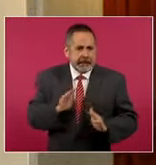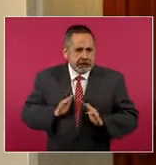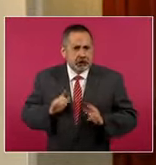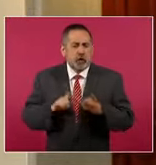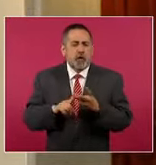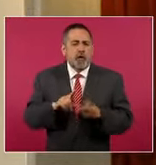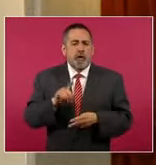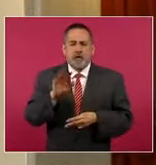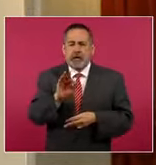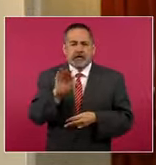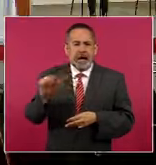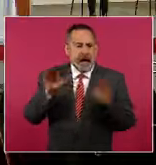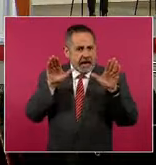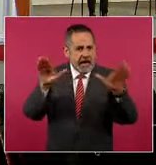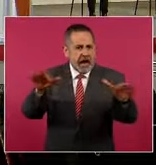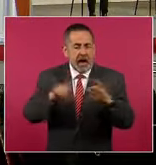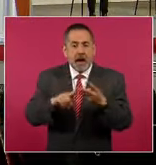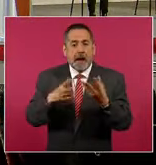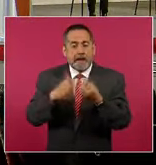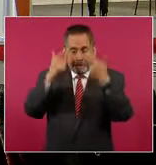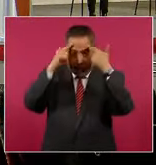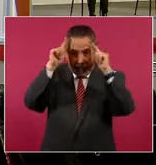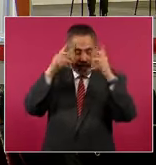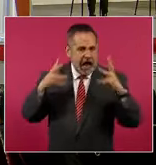con Marina. Adelante, por favor.